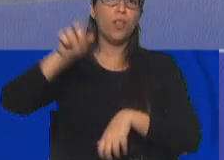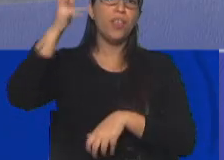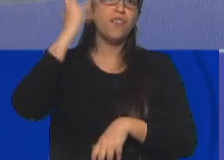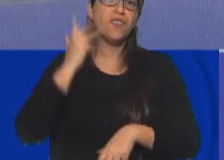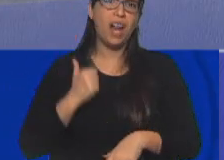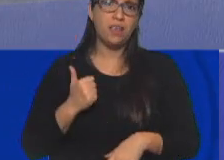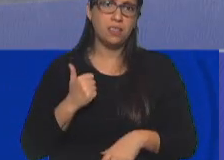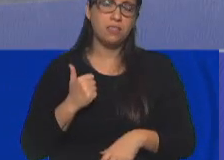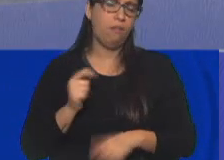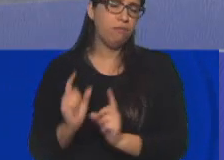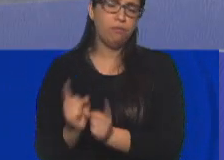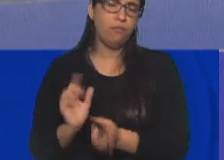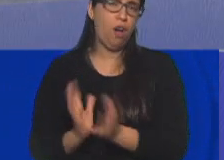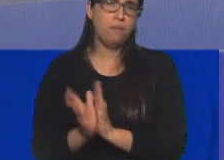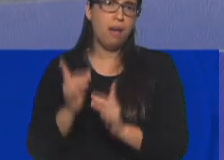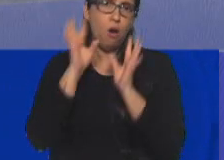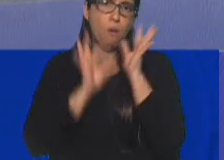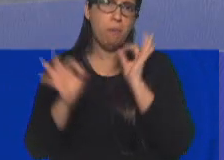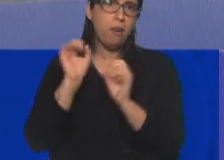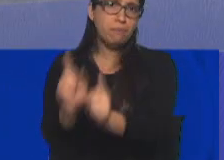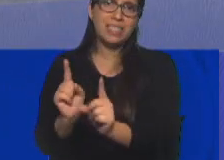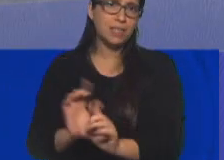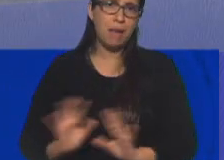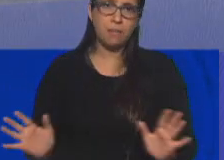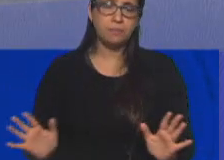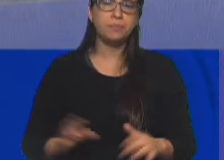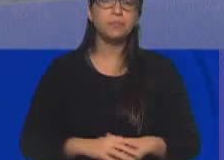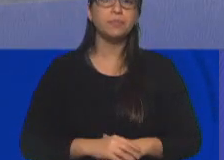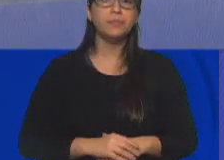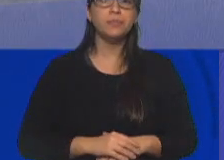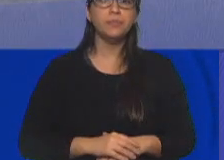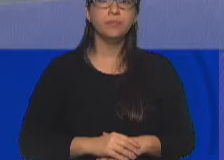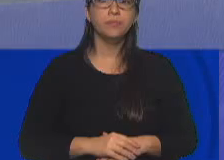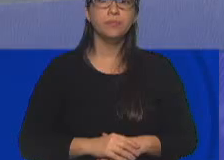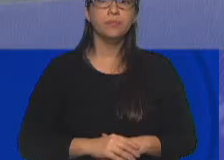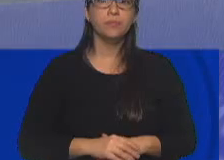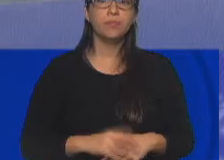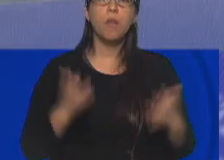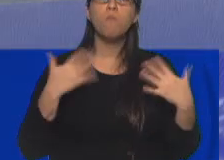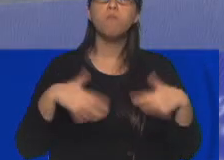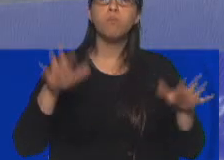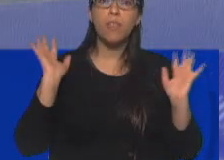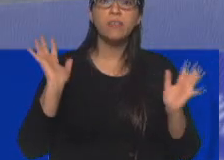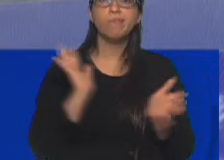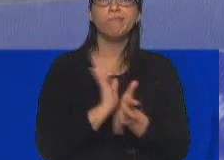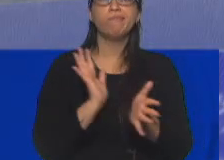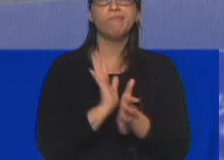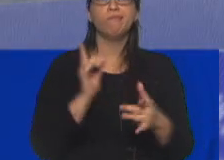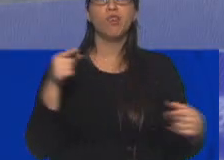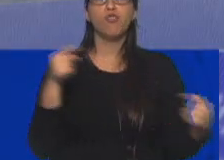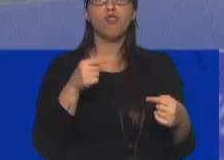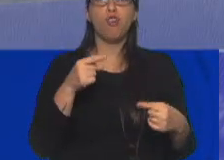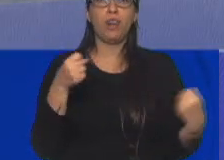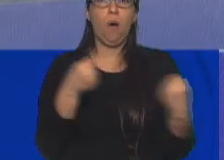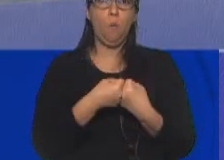de los agricultores franceses, ¿no? Digo, eso posiblemente lo ubique en una posición en contra del acuerdo dentro del